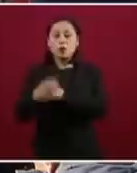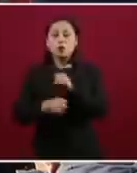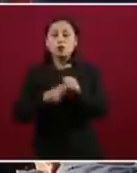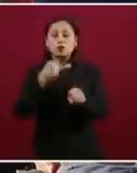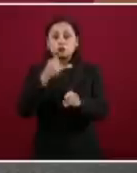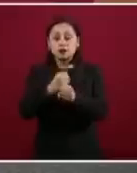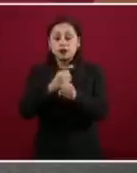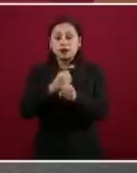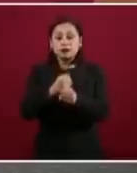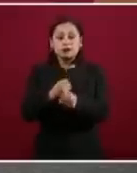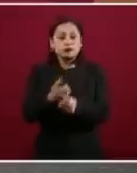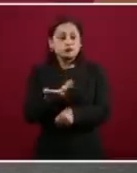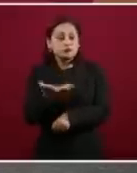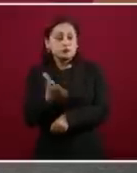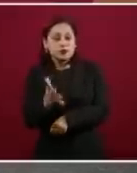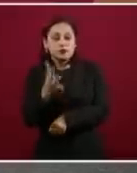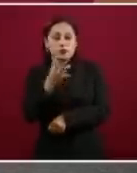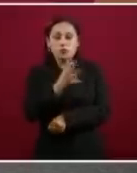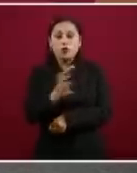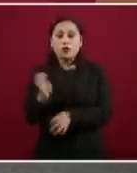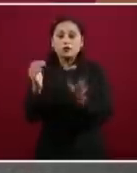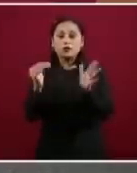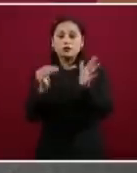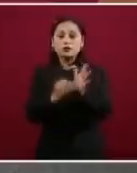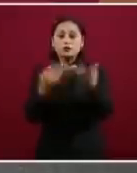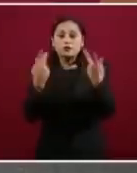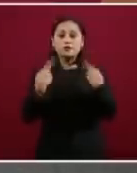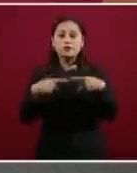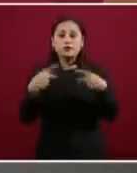a 400,000 sembradores?